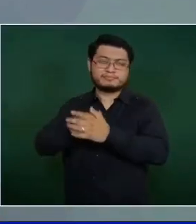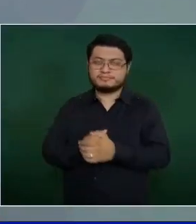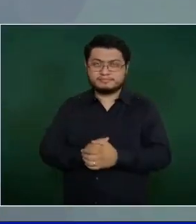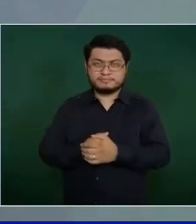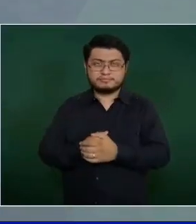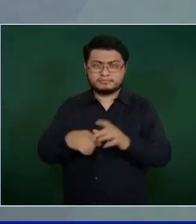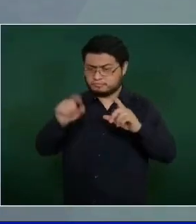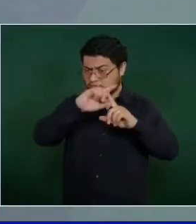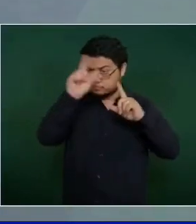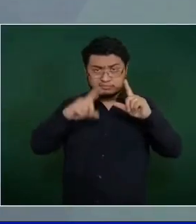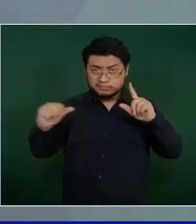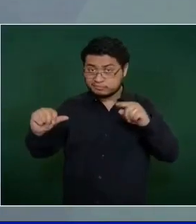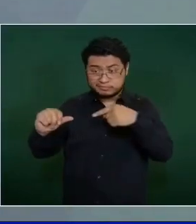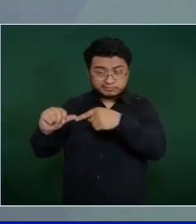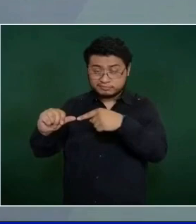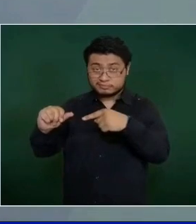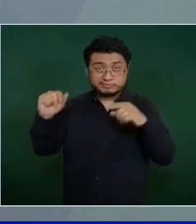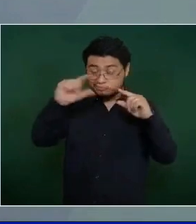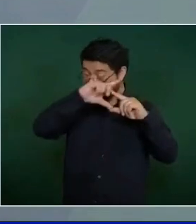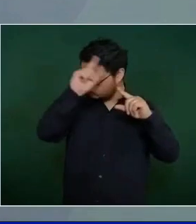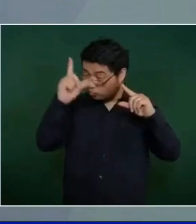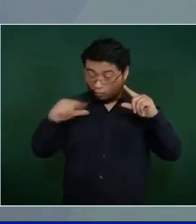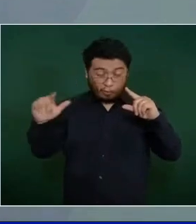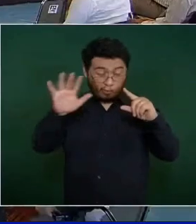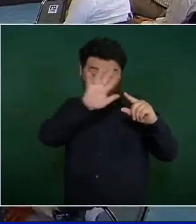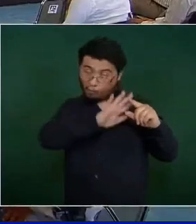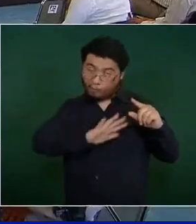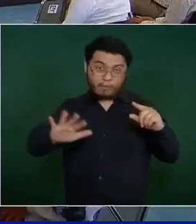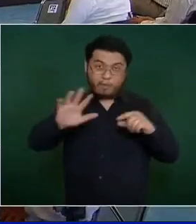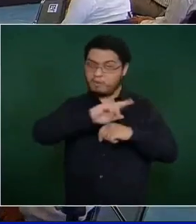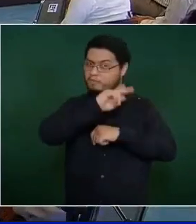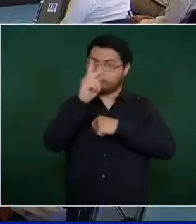en todo el país. Aquí en Yucatán,